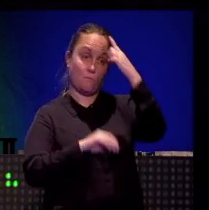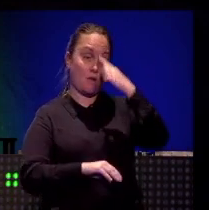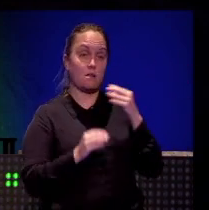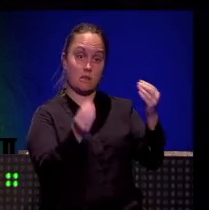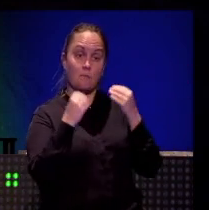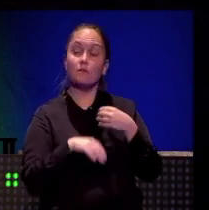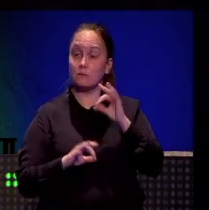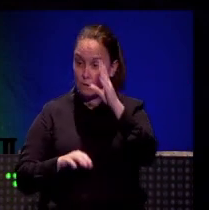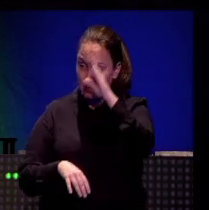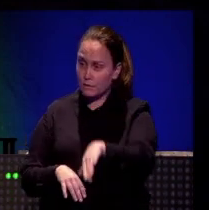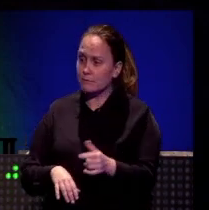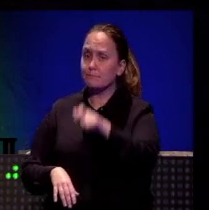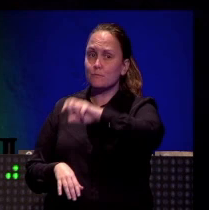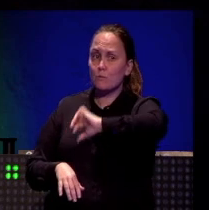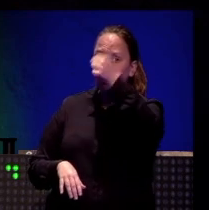sí